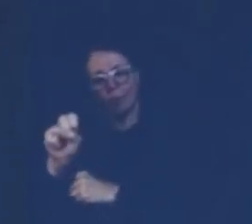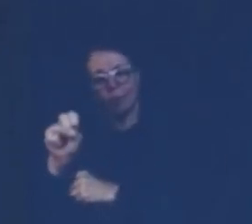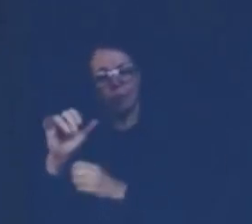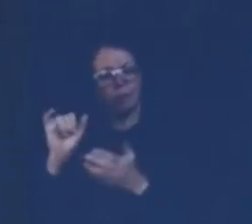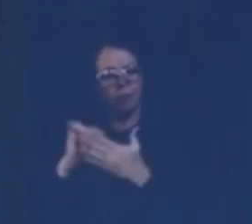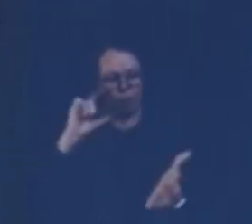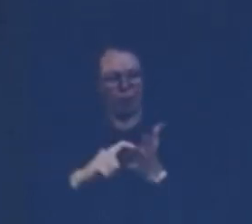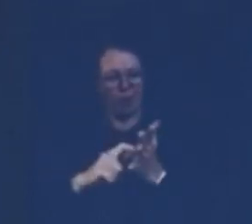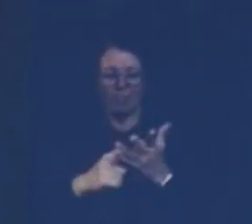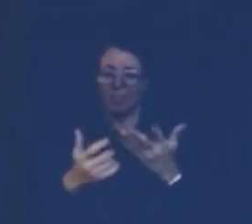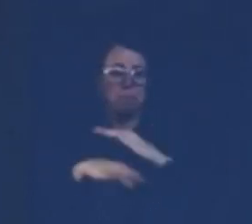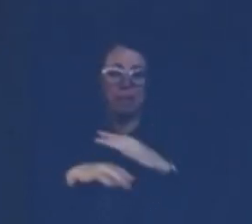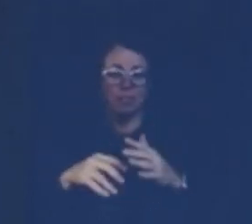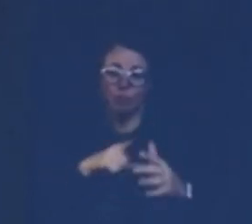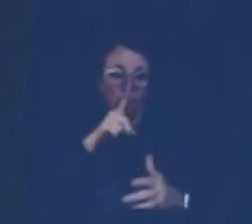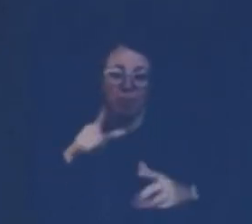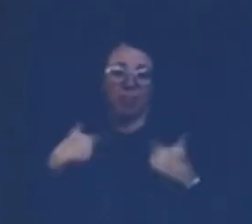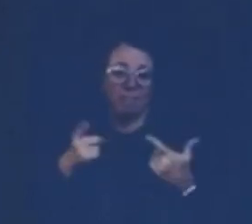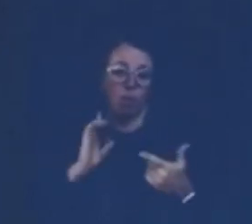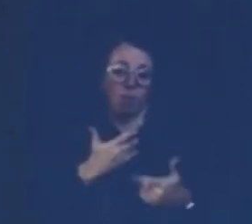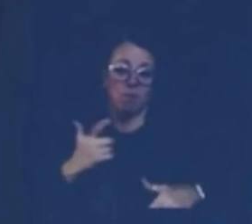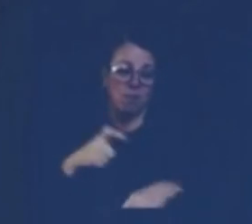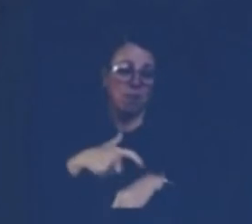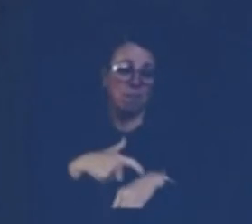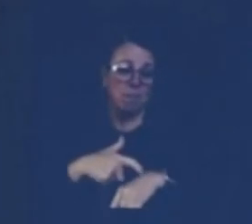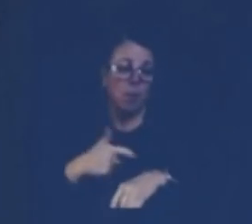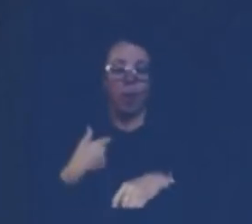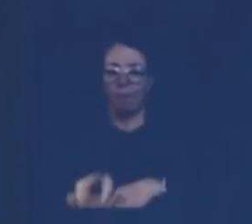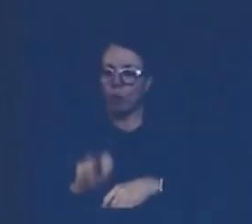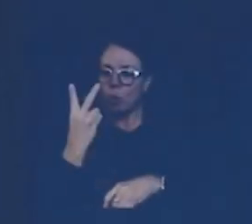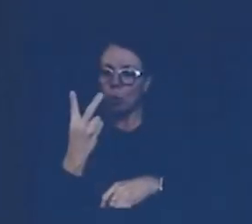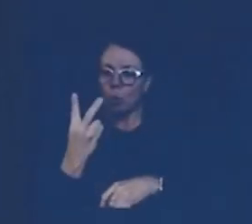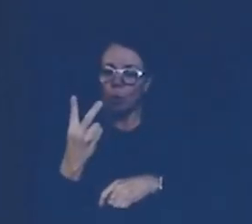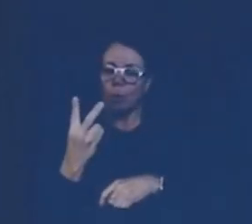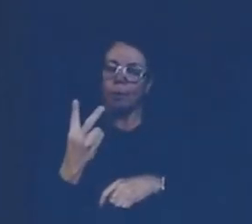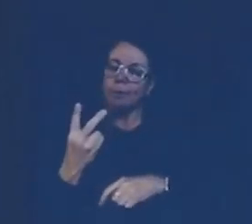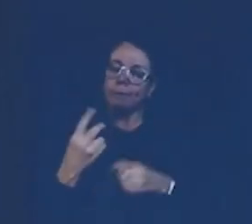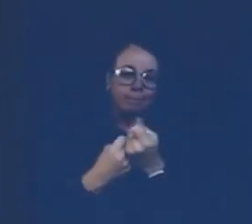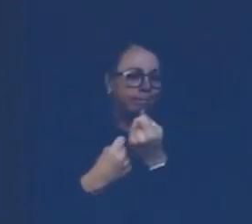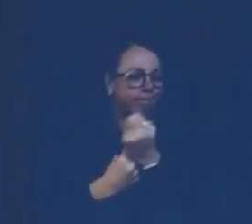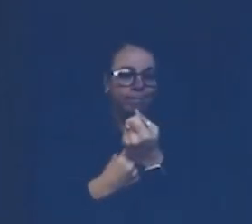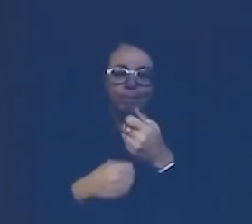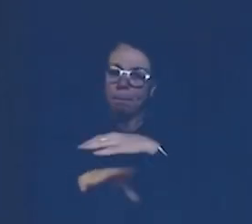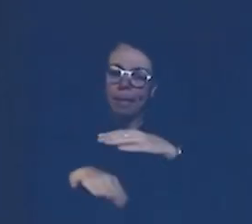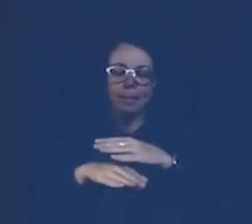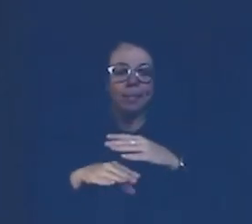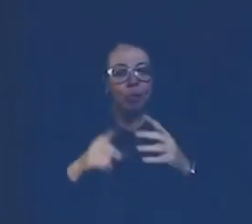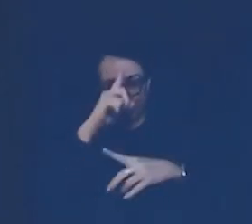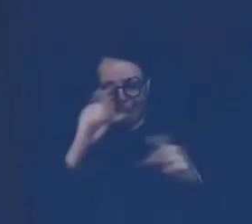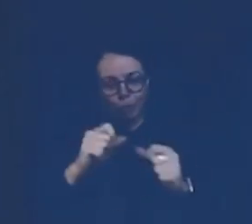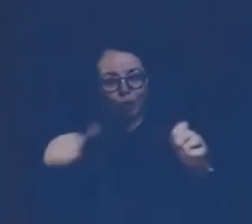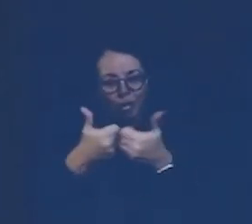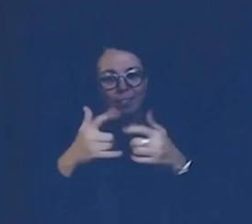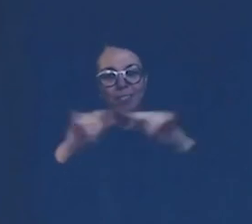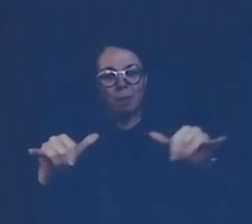Enfrentamos dos desafíos estratégicos fundamentales al mismo tiempo. Uno es el regreso de la geopolítica, el otro es la gran escala y velocidad de los desafíos